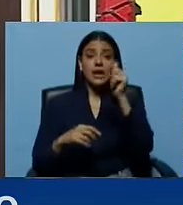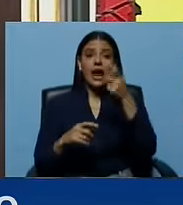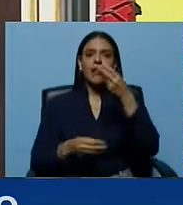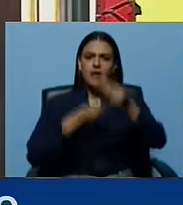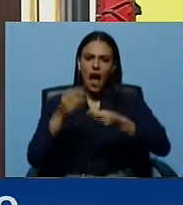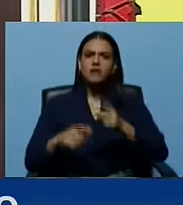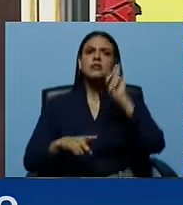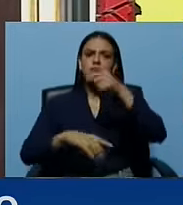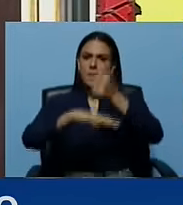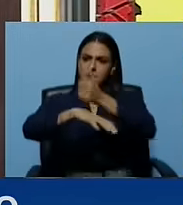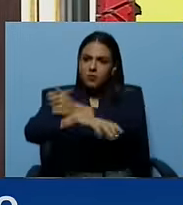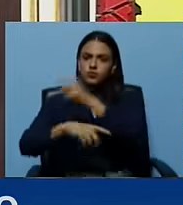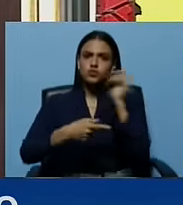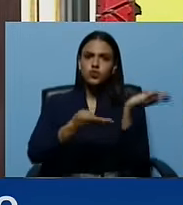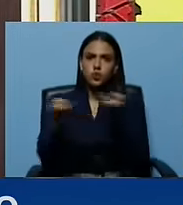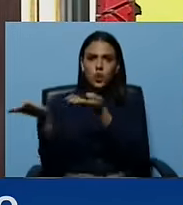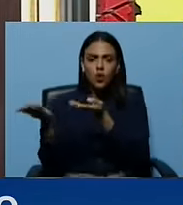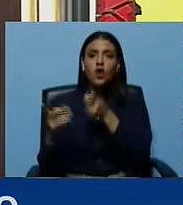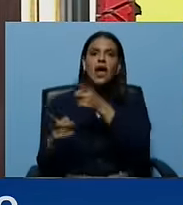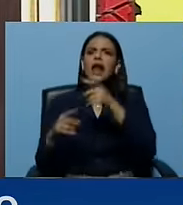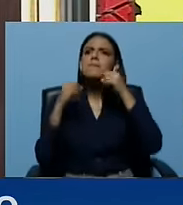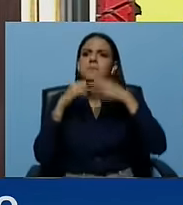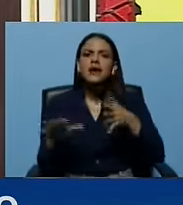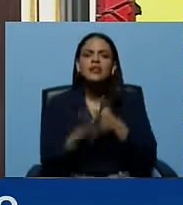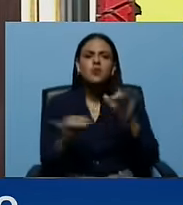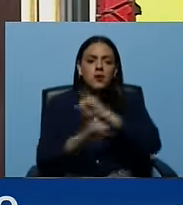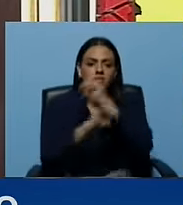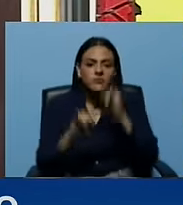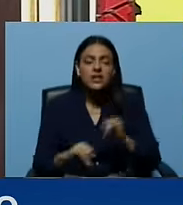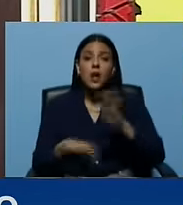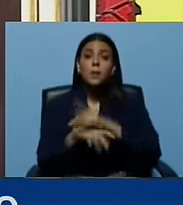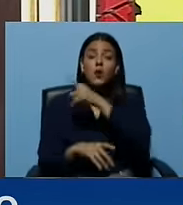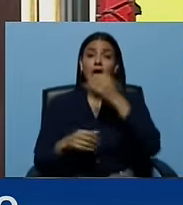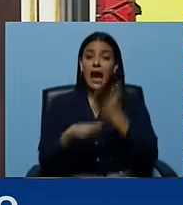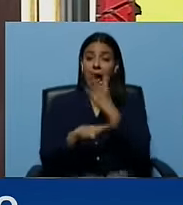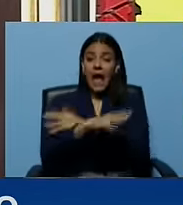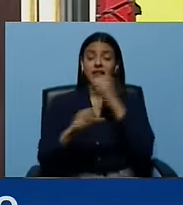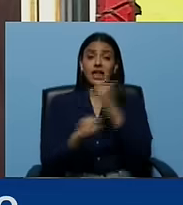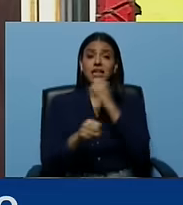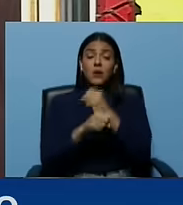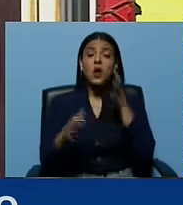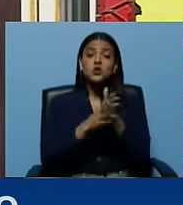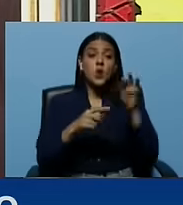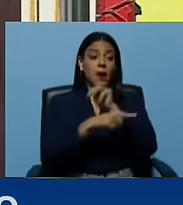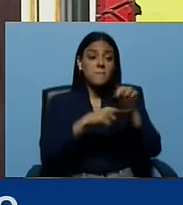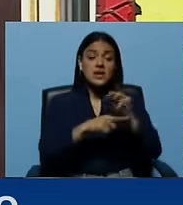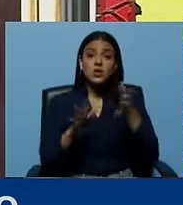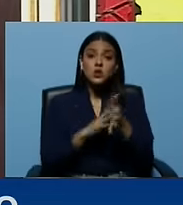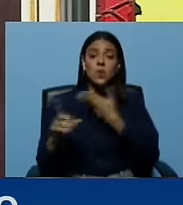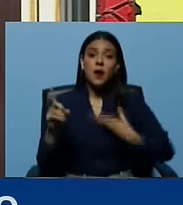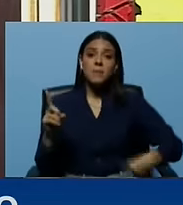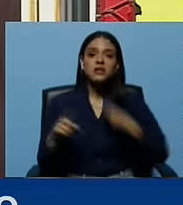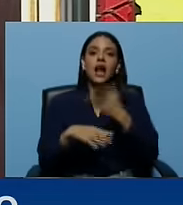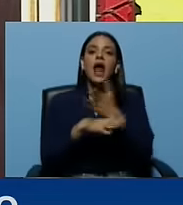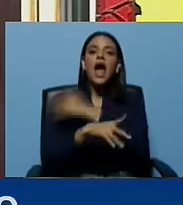aunque él perdió la felicidad porque el despacho de él antes que lo nombrara ministro de Presidencia era en Los